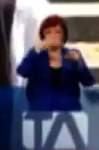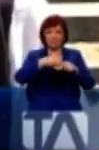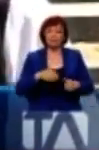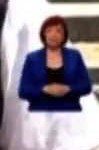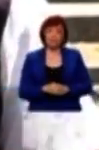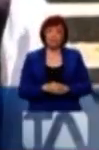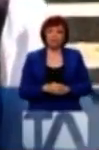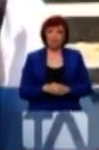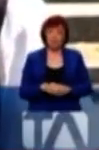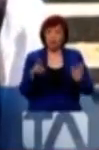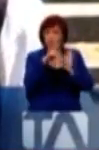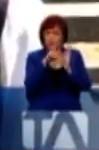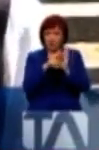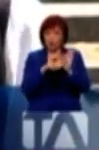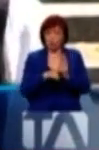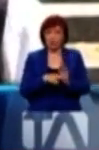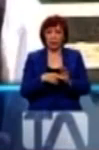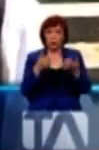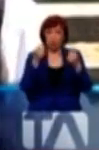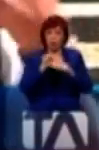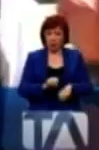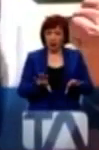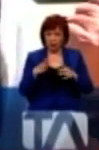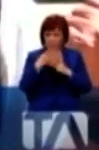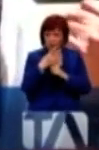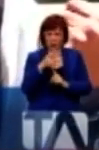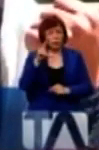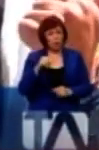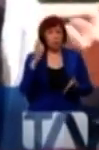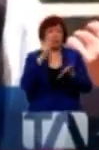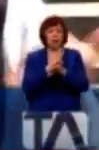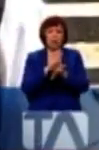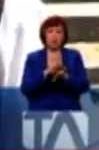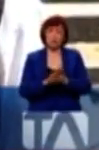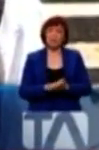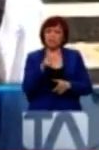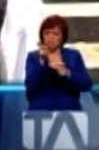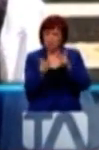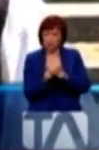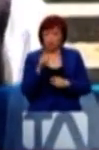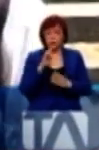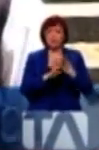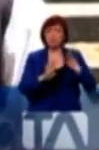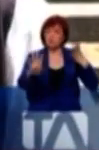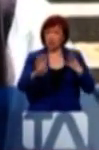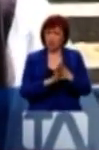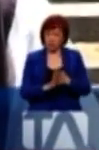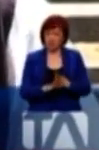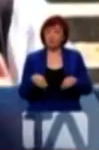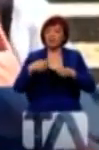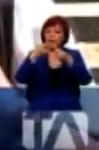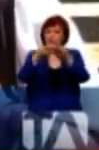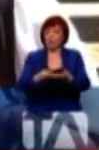No es un requisito de que te inscribas en línea. Igual el día de mañana la gente de logística, los asistentes de producción en filas, les entregan